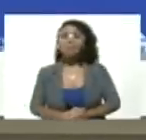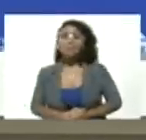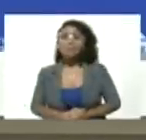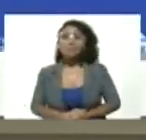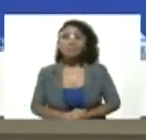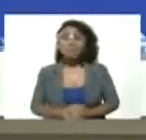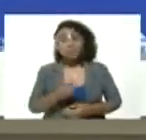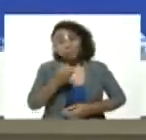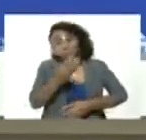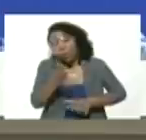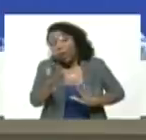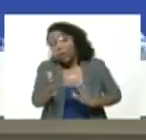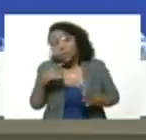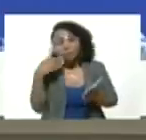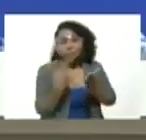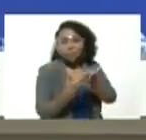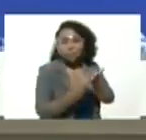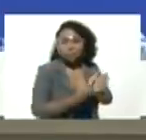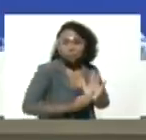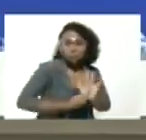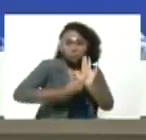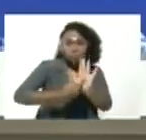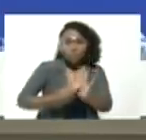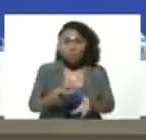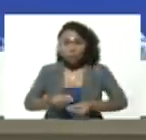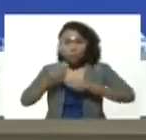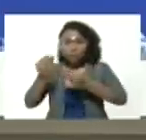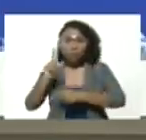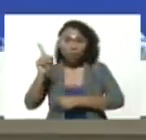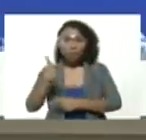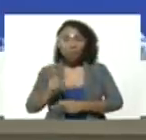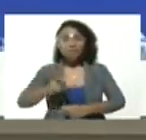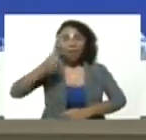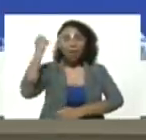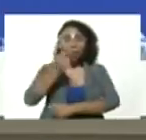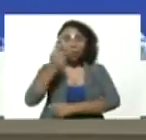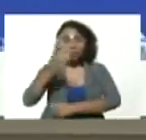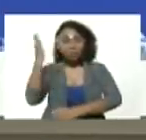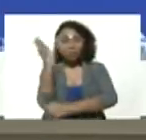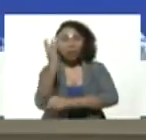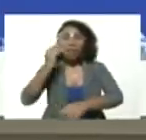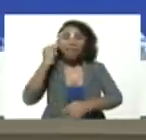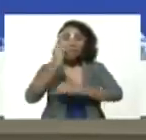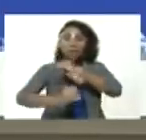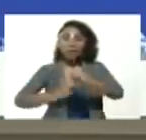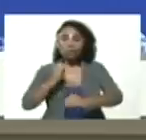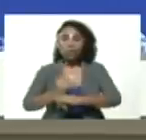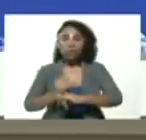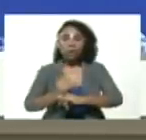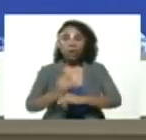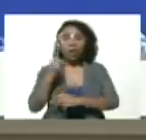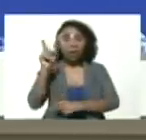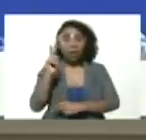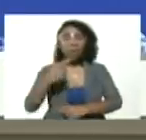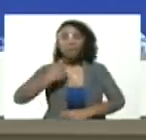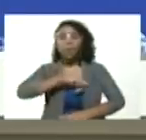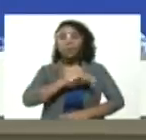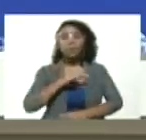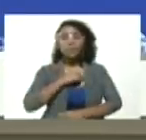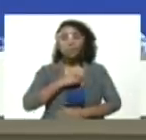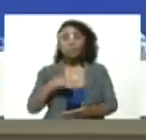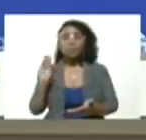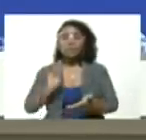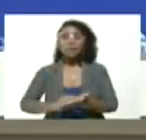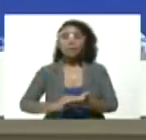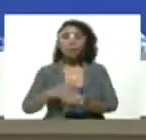2020, bueno, se dio esta remisión ante la Corte Penal Internacional. Allí nosotros expusimos